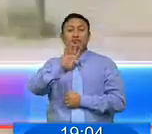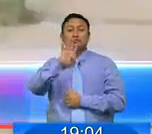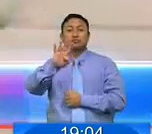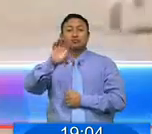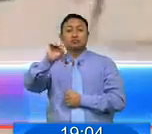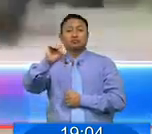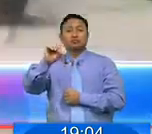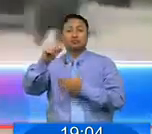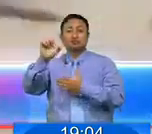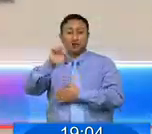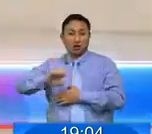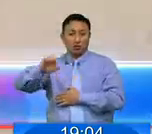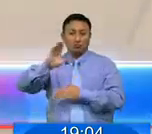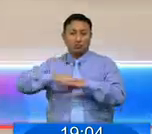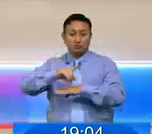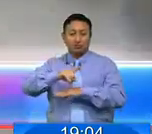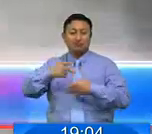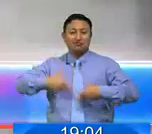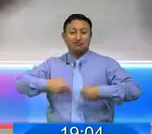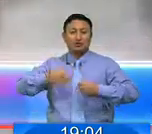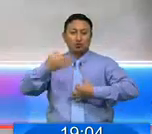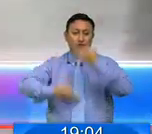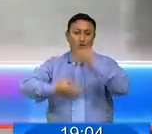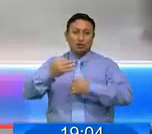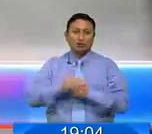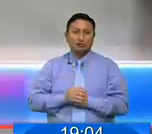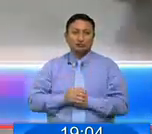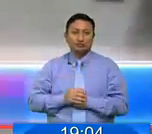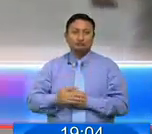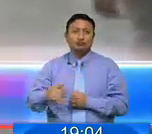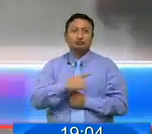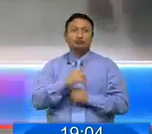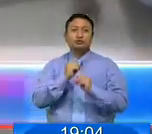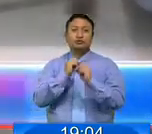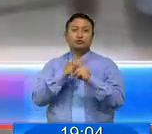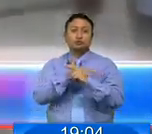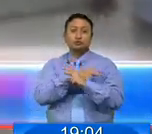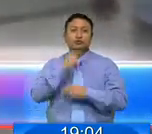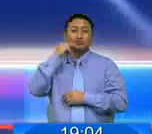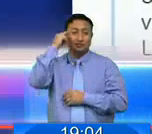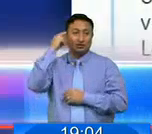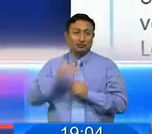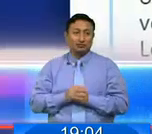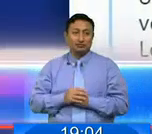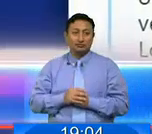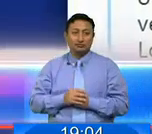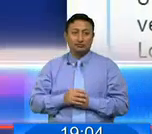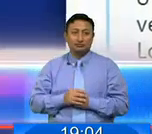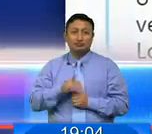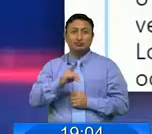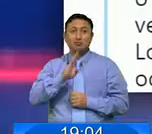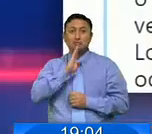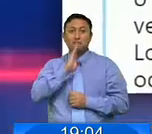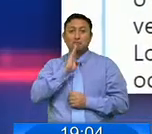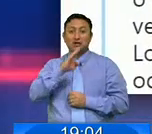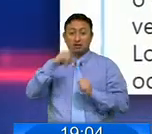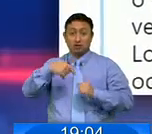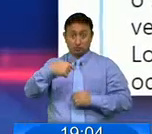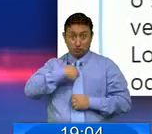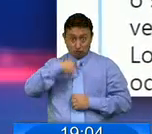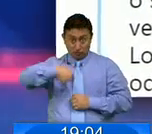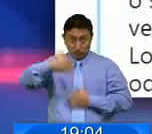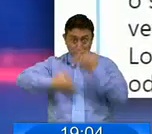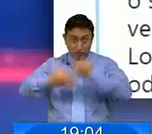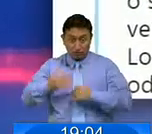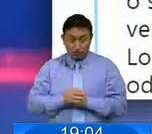440 euros por los gastos del juicio. En su cuenta social de Twitter, Correa cuestionó: "En Bélgica también manejo la justicia o